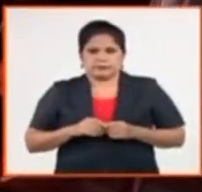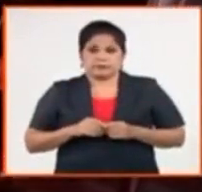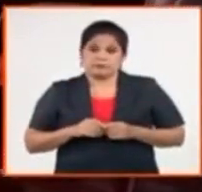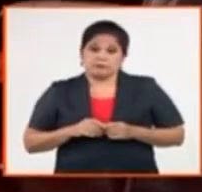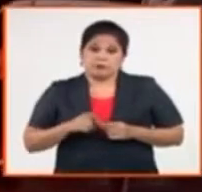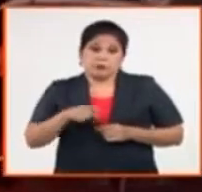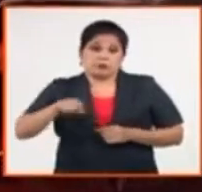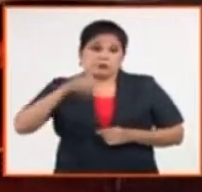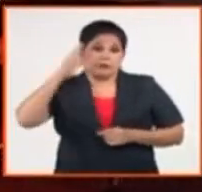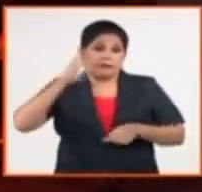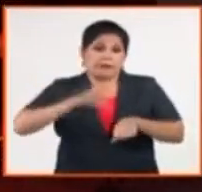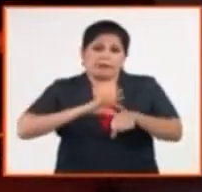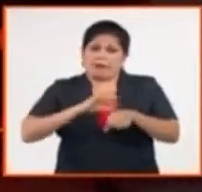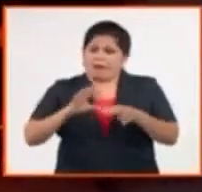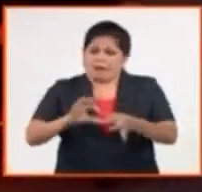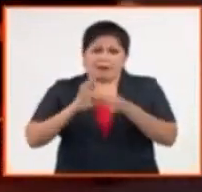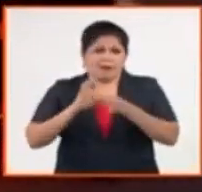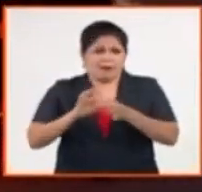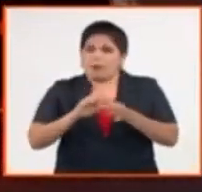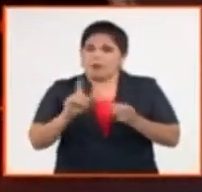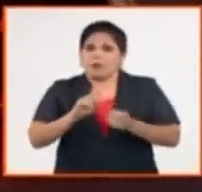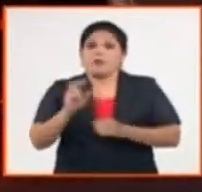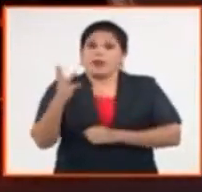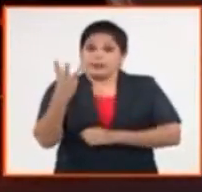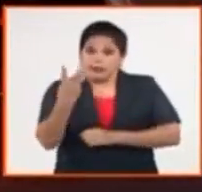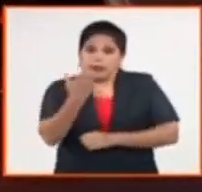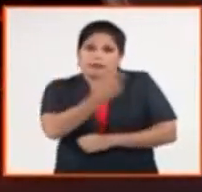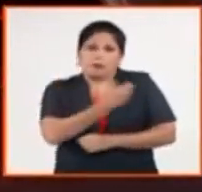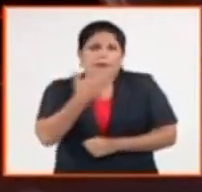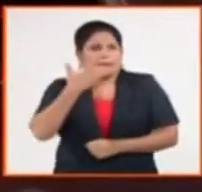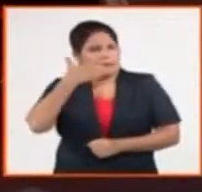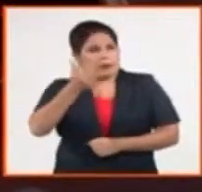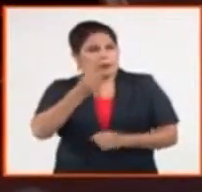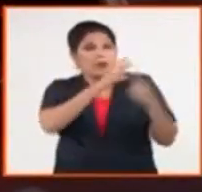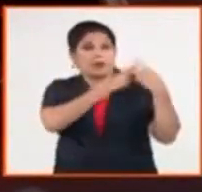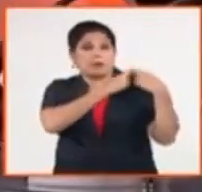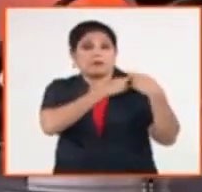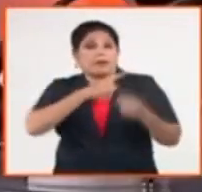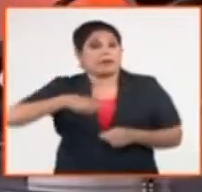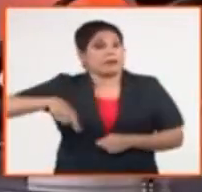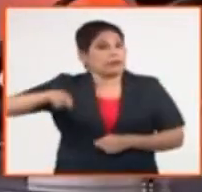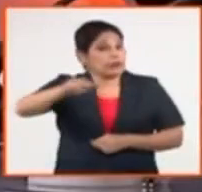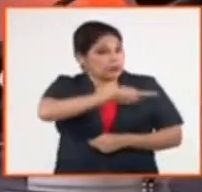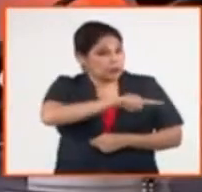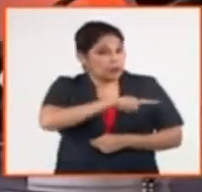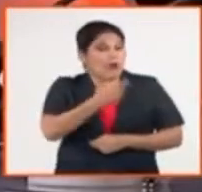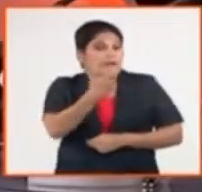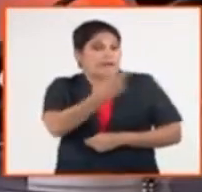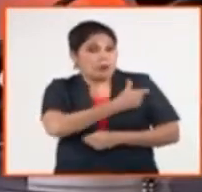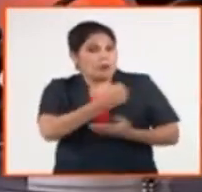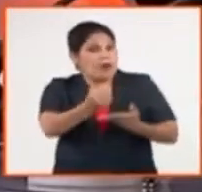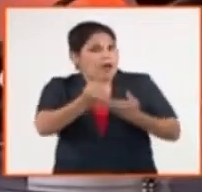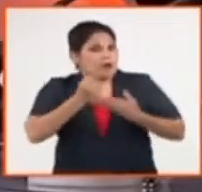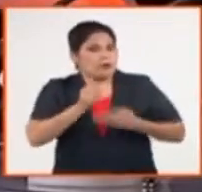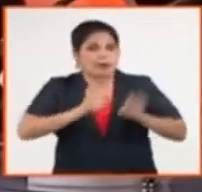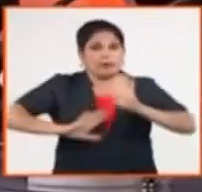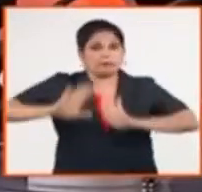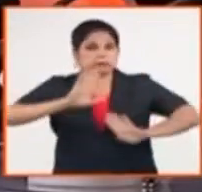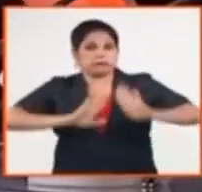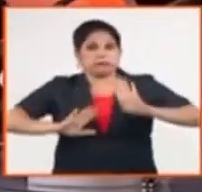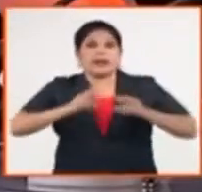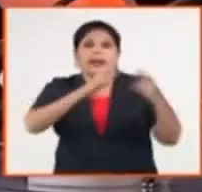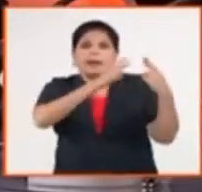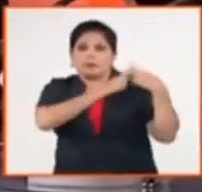COVID como enfermedad. Y eso pues pasa por mucha responsabilidad. Las vacunas hay que ayudarlas con responsabilidad. Así mismo. Para que cuando alcancemos